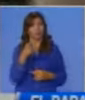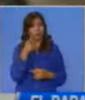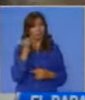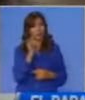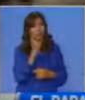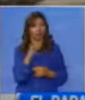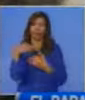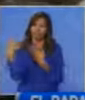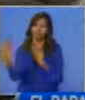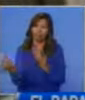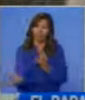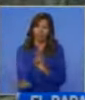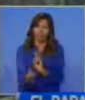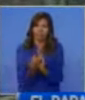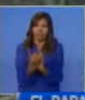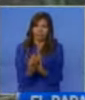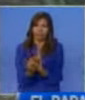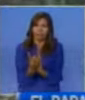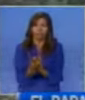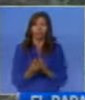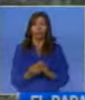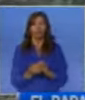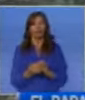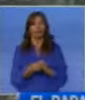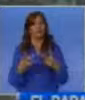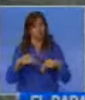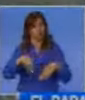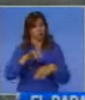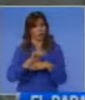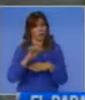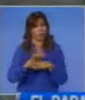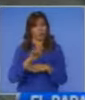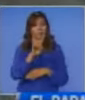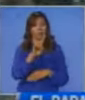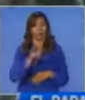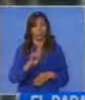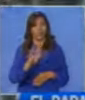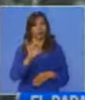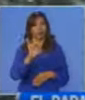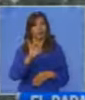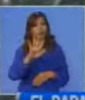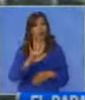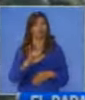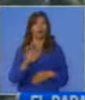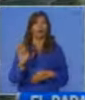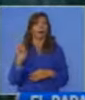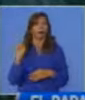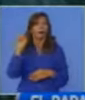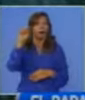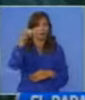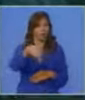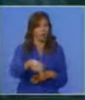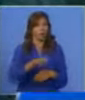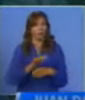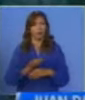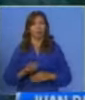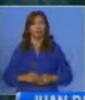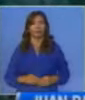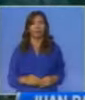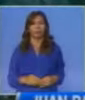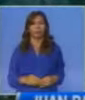Su mensaje se oyó y se sintió también en Ecuador en 1985. Mis primeras